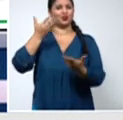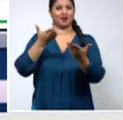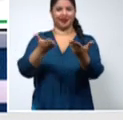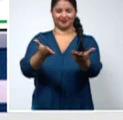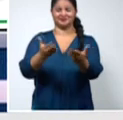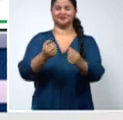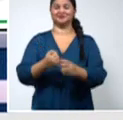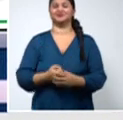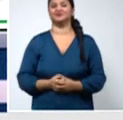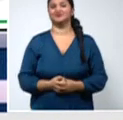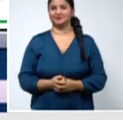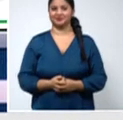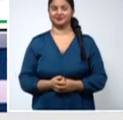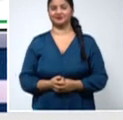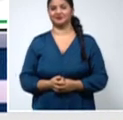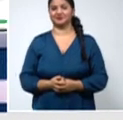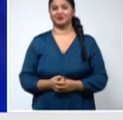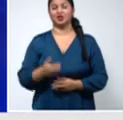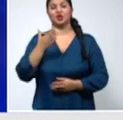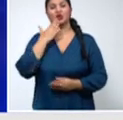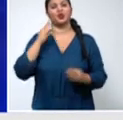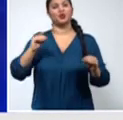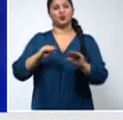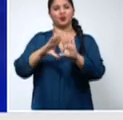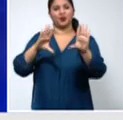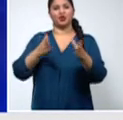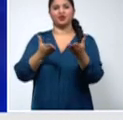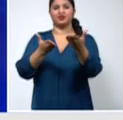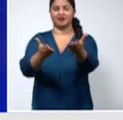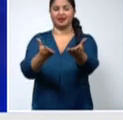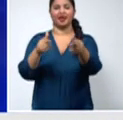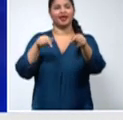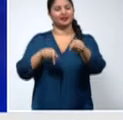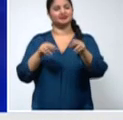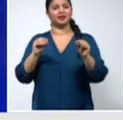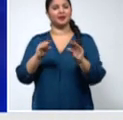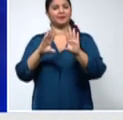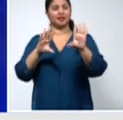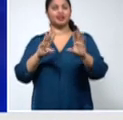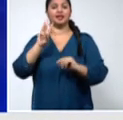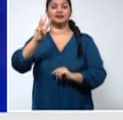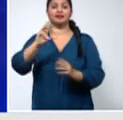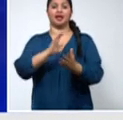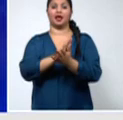Salud Pública, a quien doy los buenos días en esta mañana del 3 de marzo de